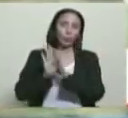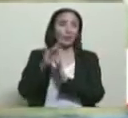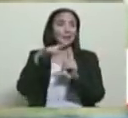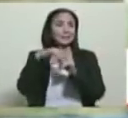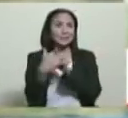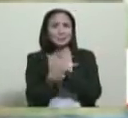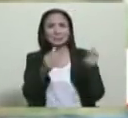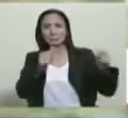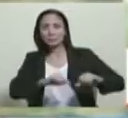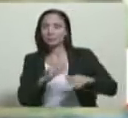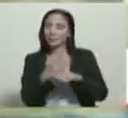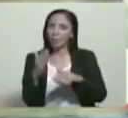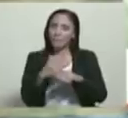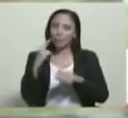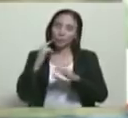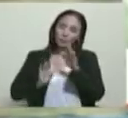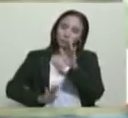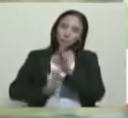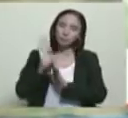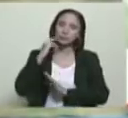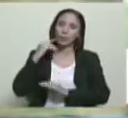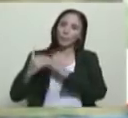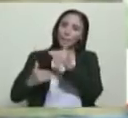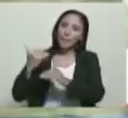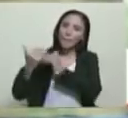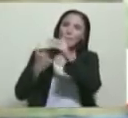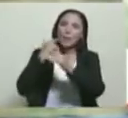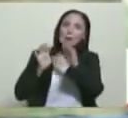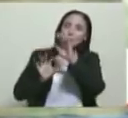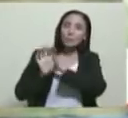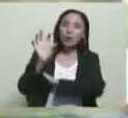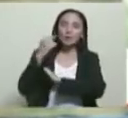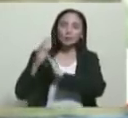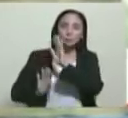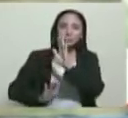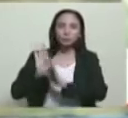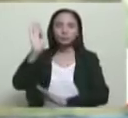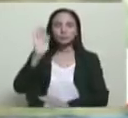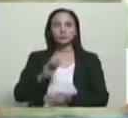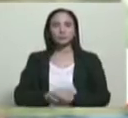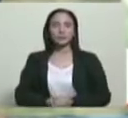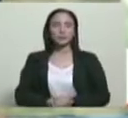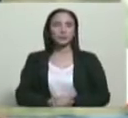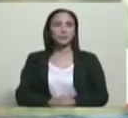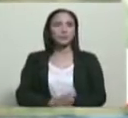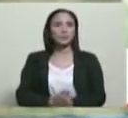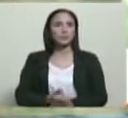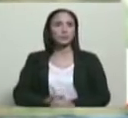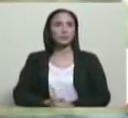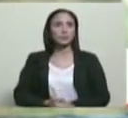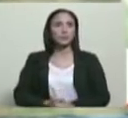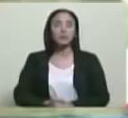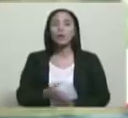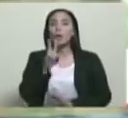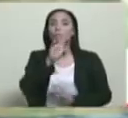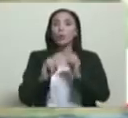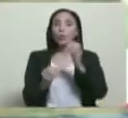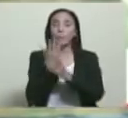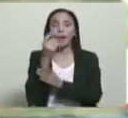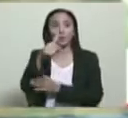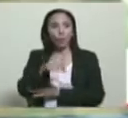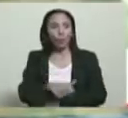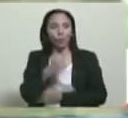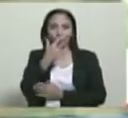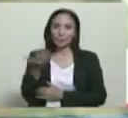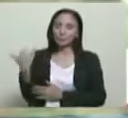dificultades y para seguir construyendo la patria próspera, la patria potencia. Presidente, hoy 2 de mayo venimos de un